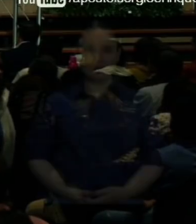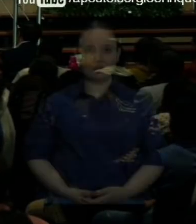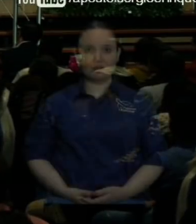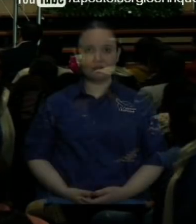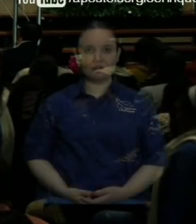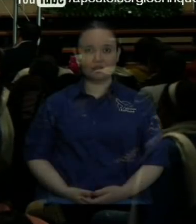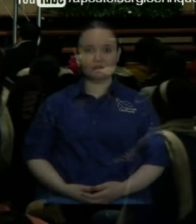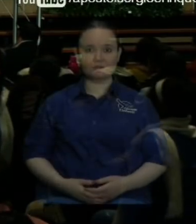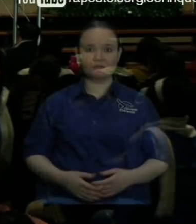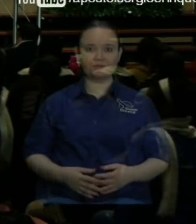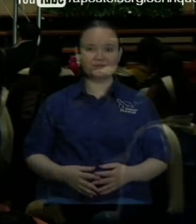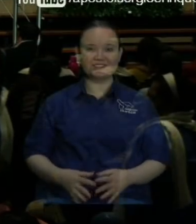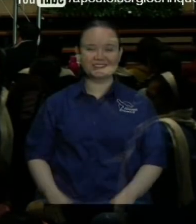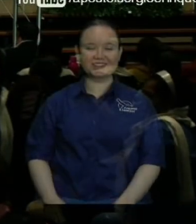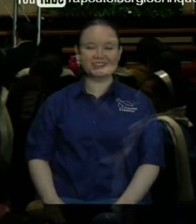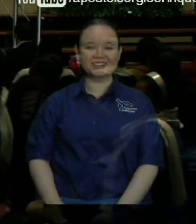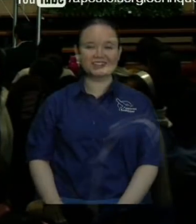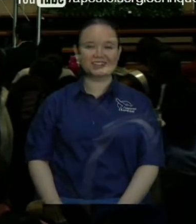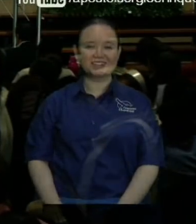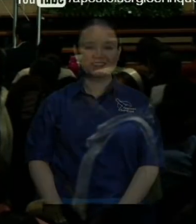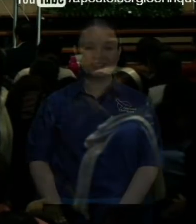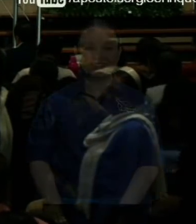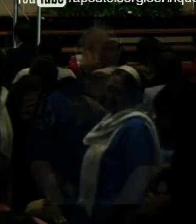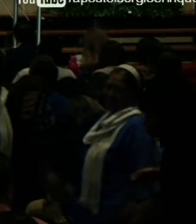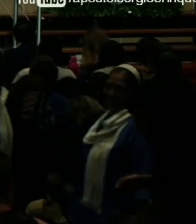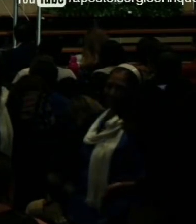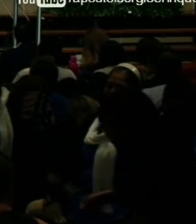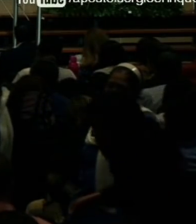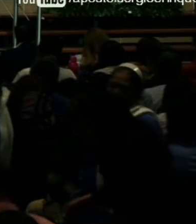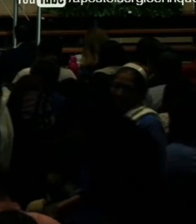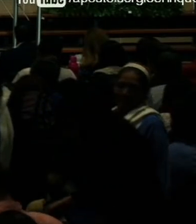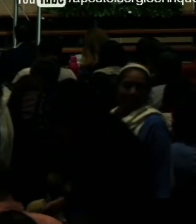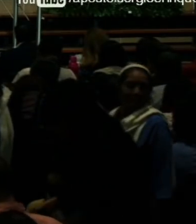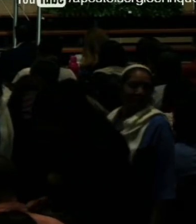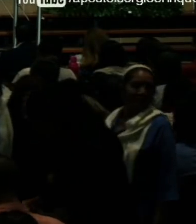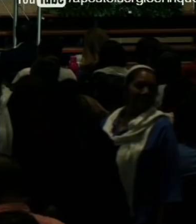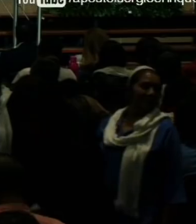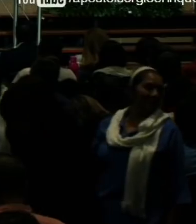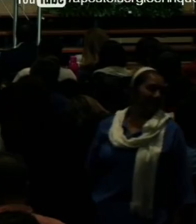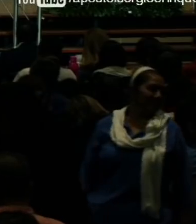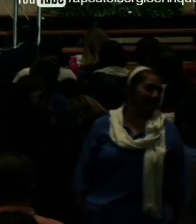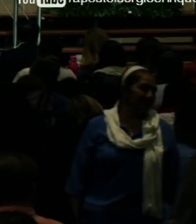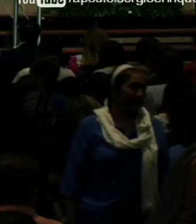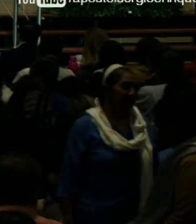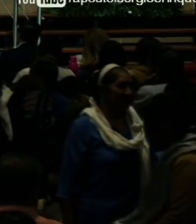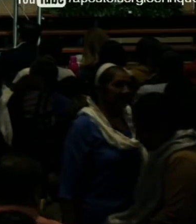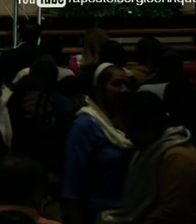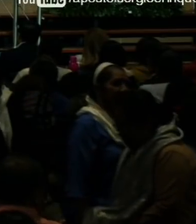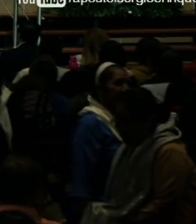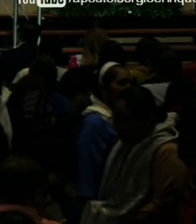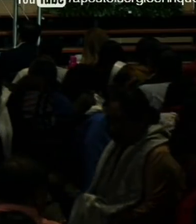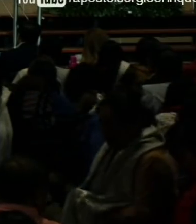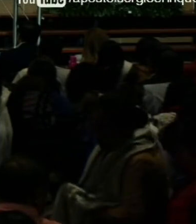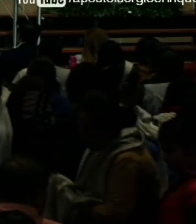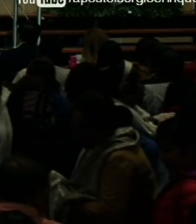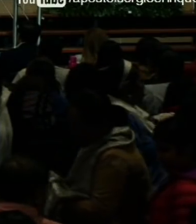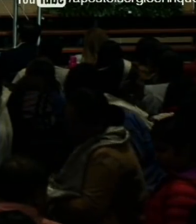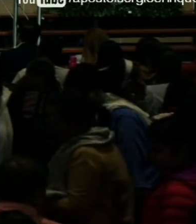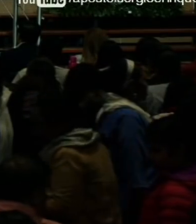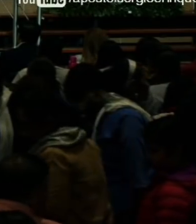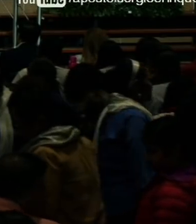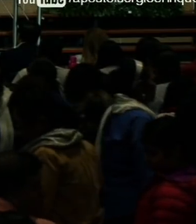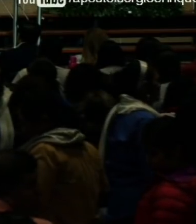también. Me dijeron muchas cosas bonitas y sé que están en línea